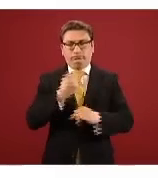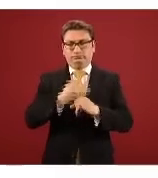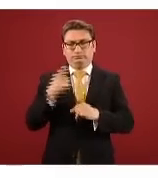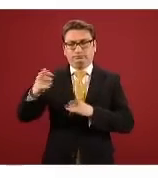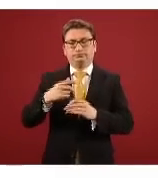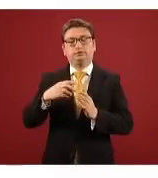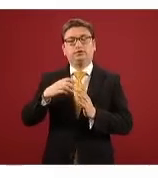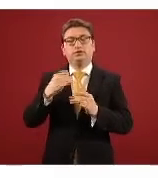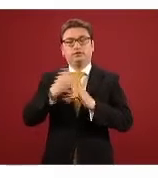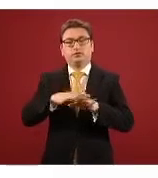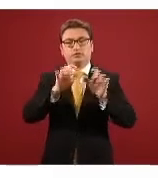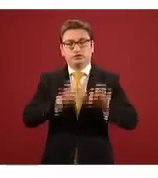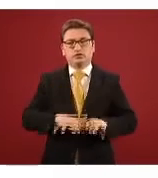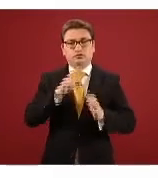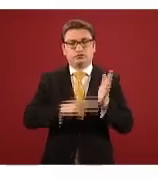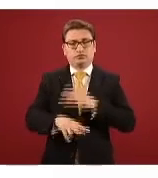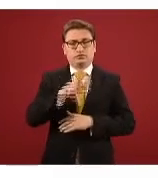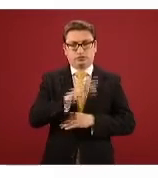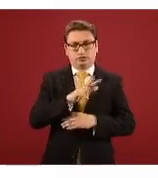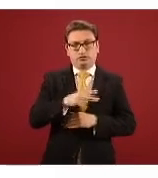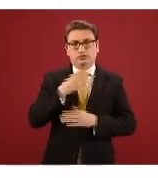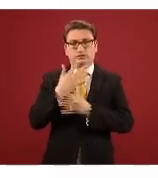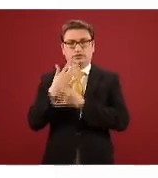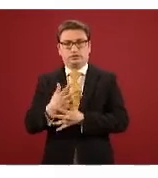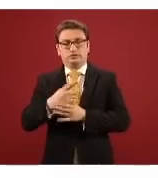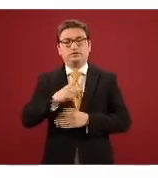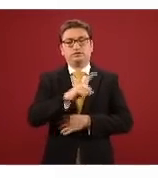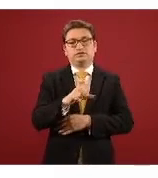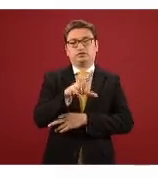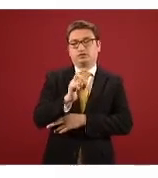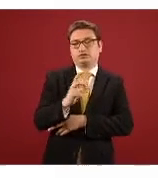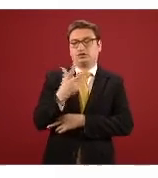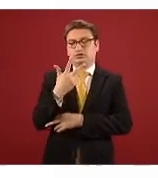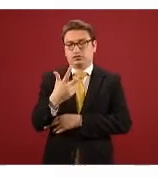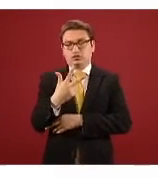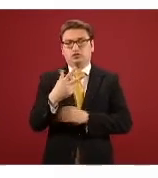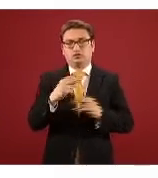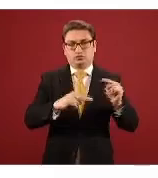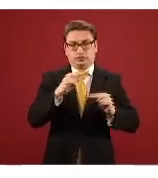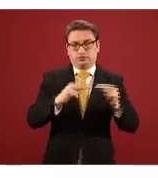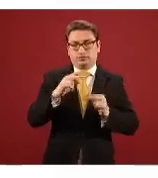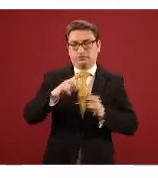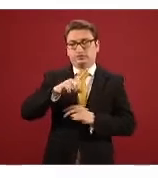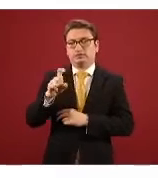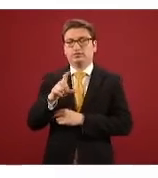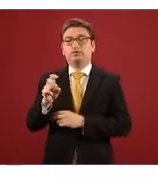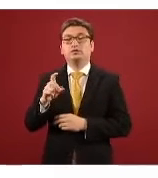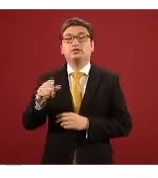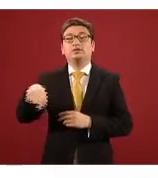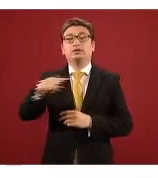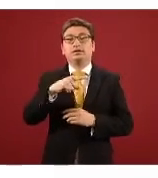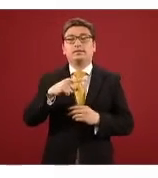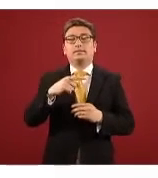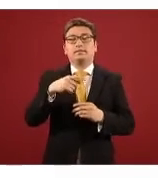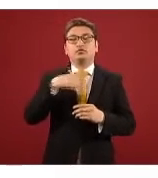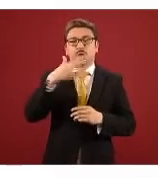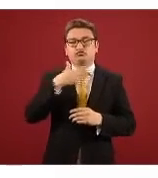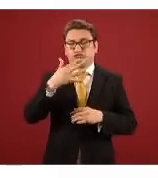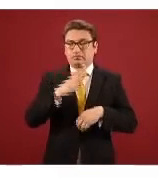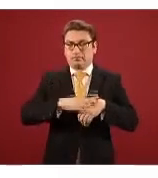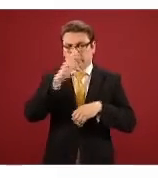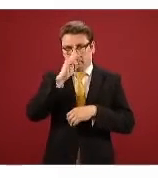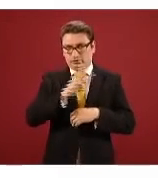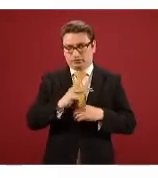de 2018 señaló que México era el país 138 de 180 países analizados como el más corrupto del mundo. En